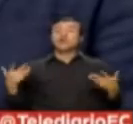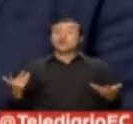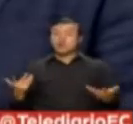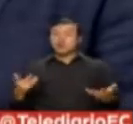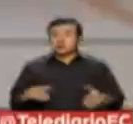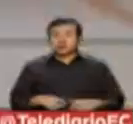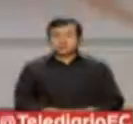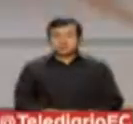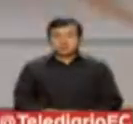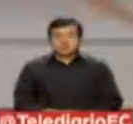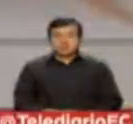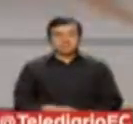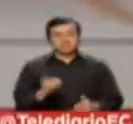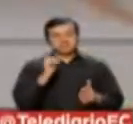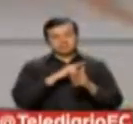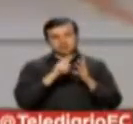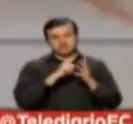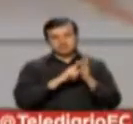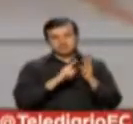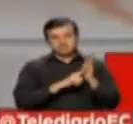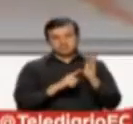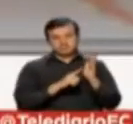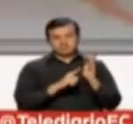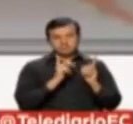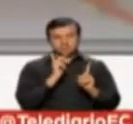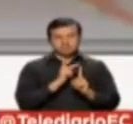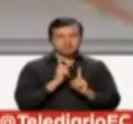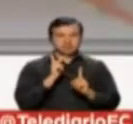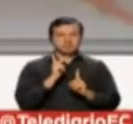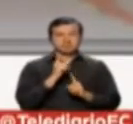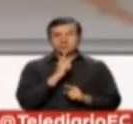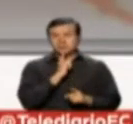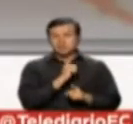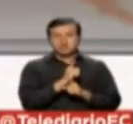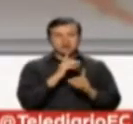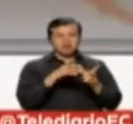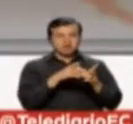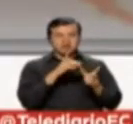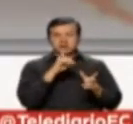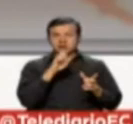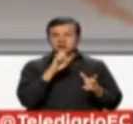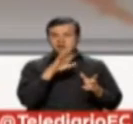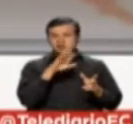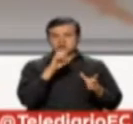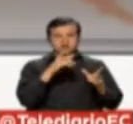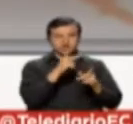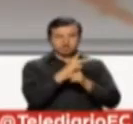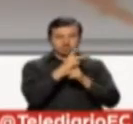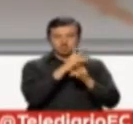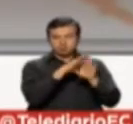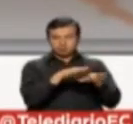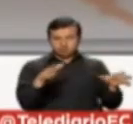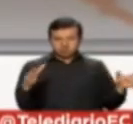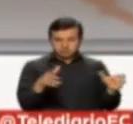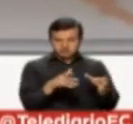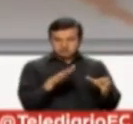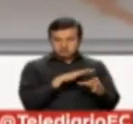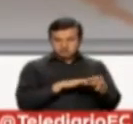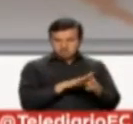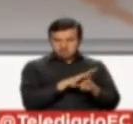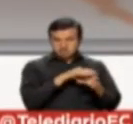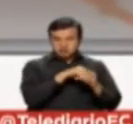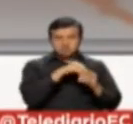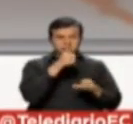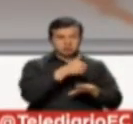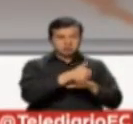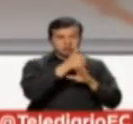víctimas hay hay diverso tipo de situaciones pero el punto central hablemos de los departamentos de consejería estudiantil es el punto central las mismas